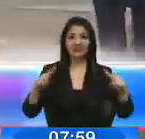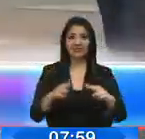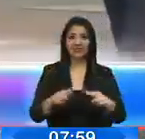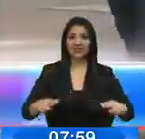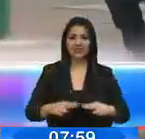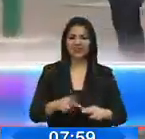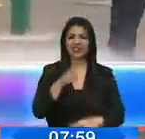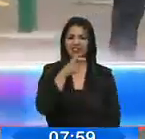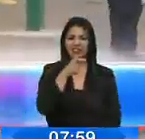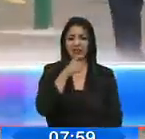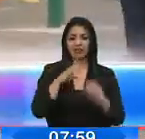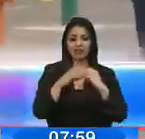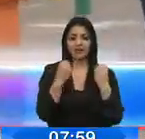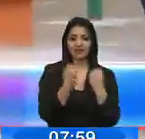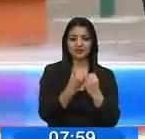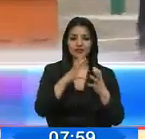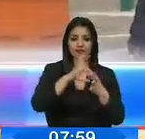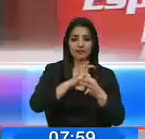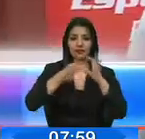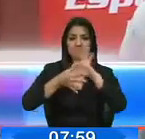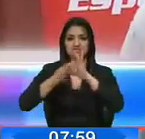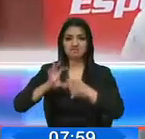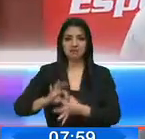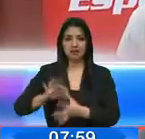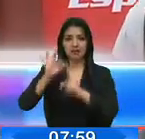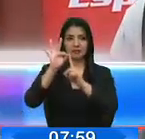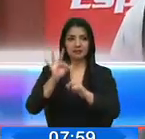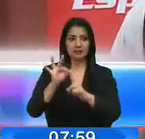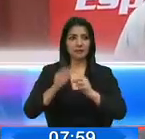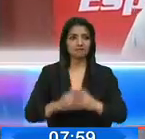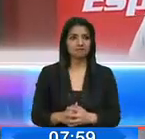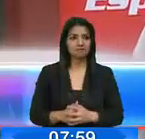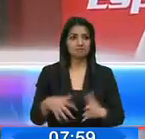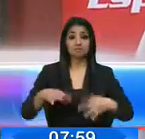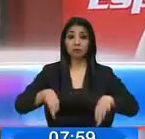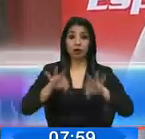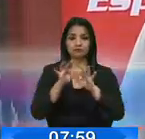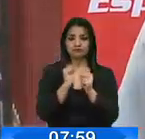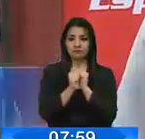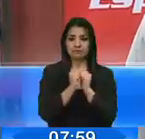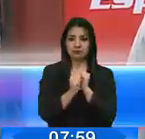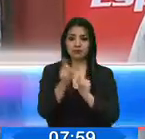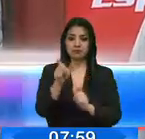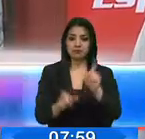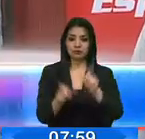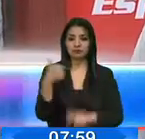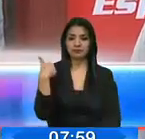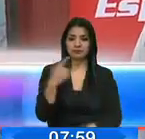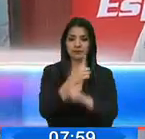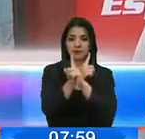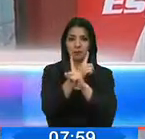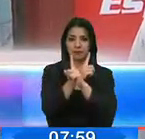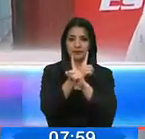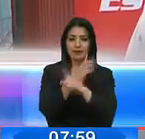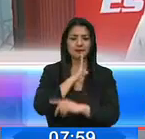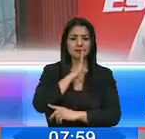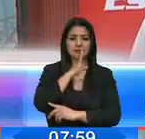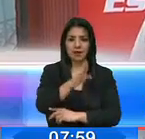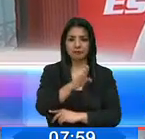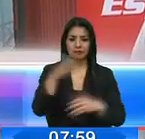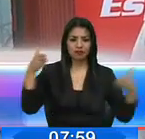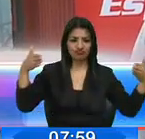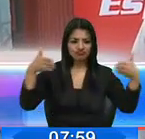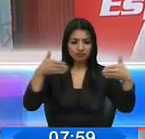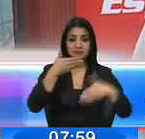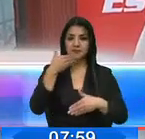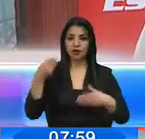la organización Olimpiadas Especiales. Nuestra esencia es el deporte para personas con discapacidad, siempre tratamos de darles una mejor